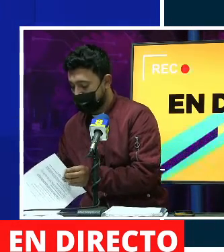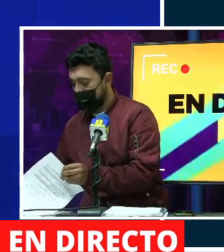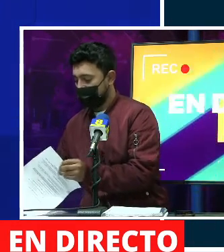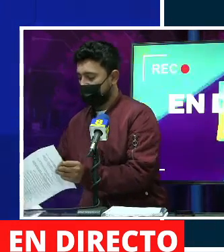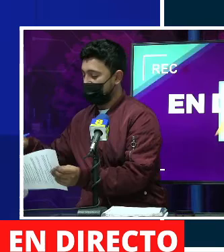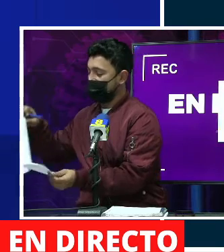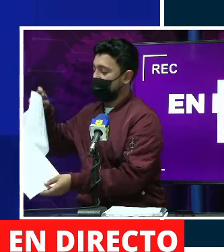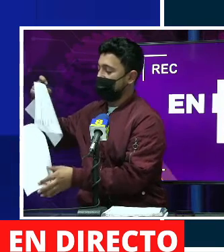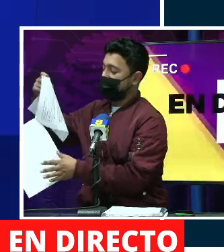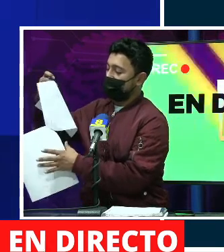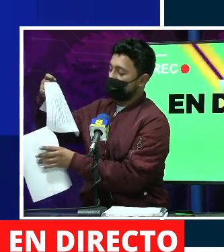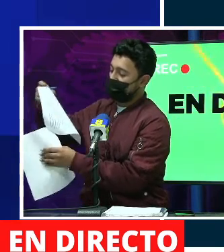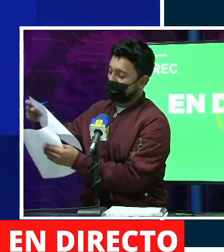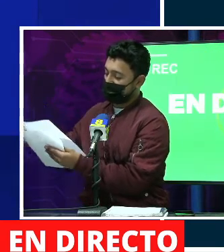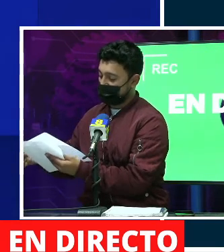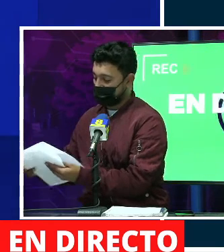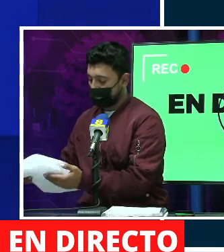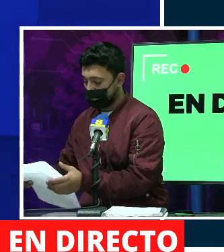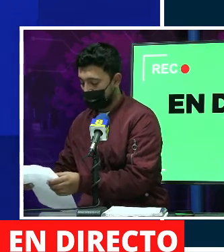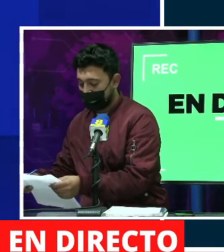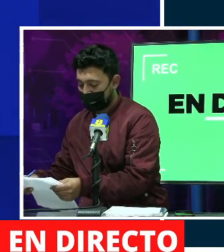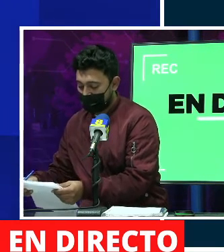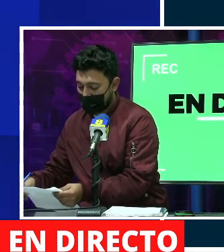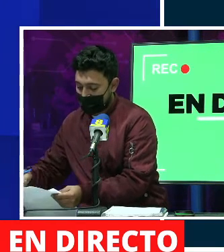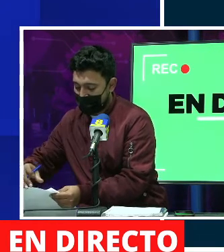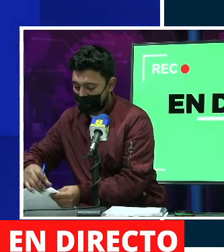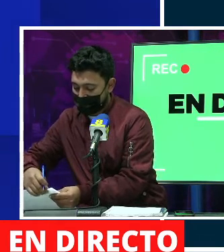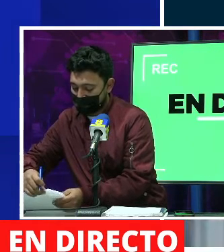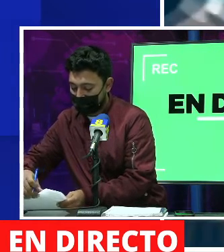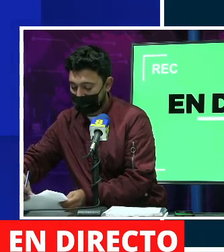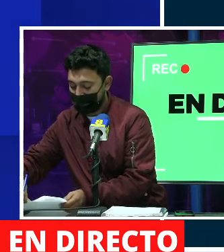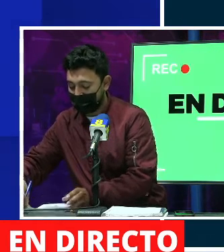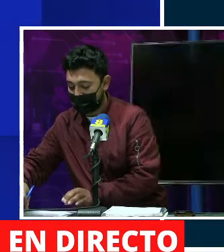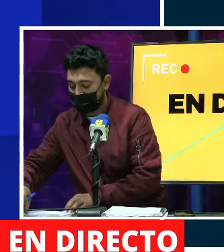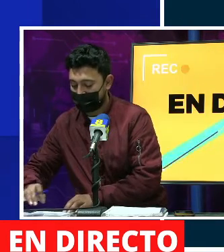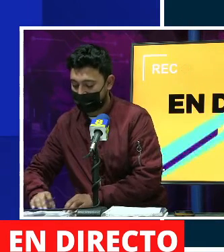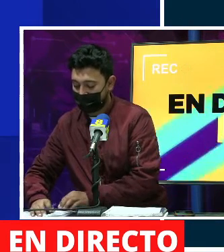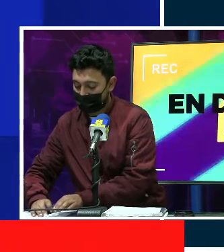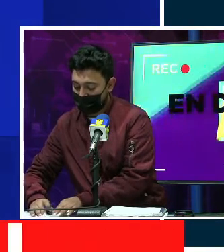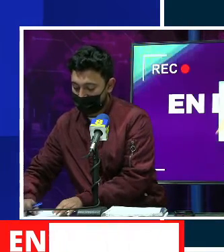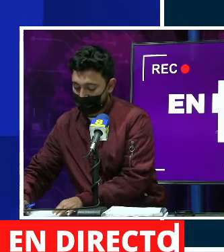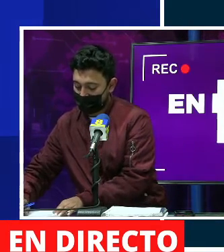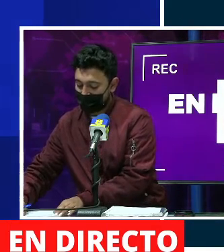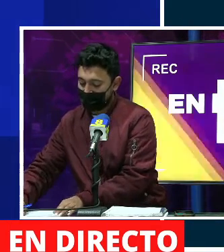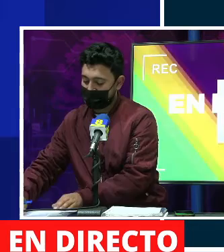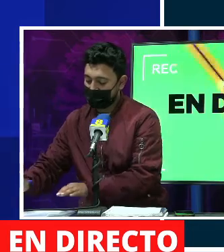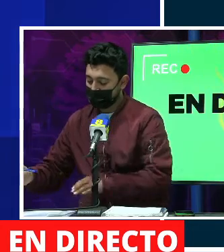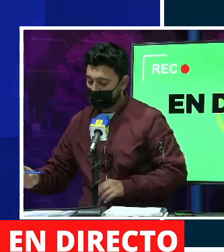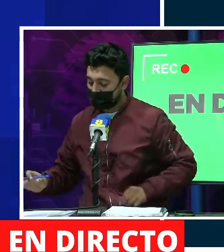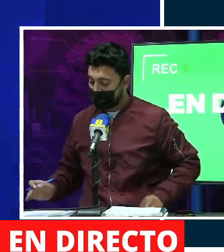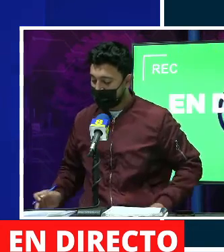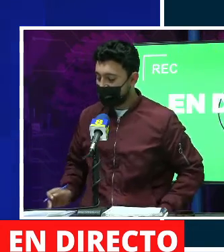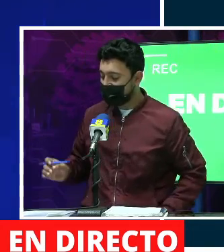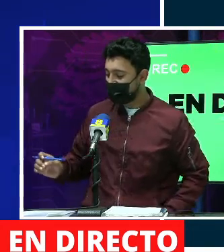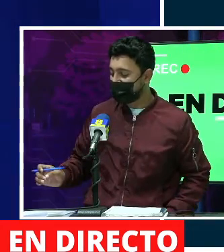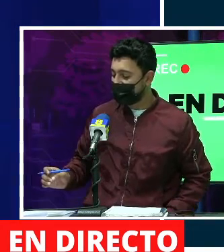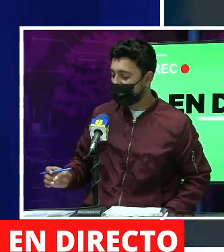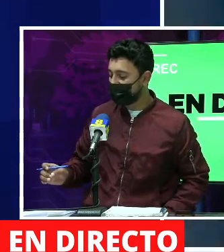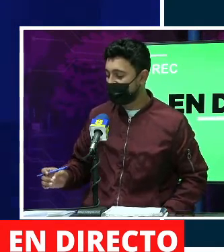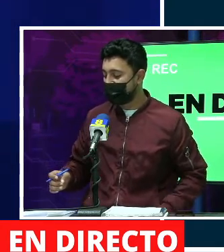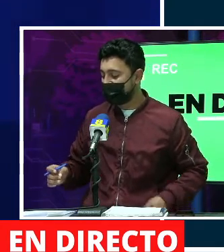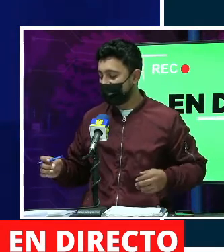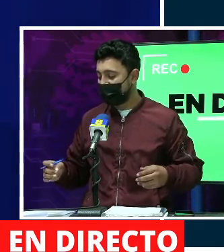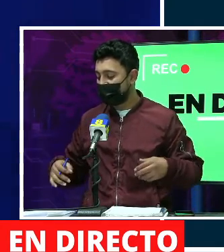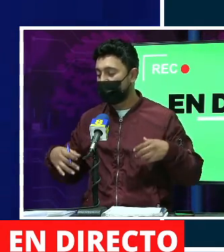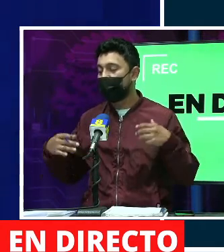Vamos a ir con las siguientes preguntas que tenemos preparadas el día de hoy para que usted resuelva sus dudas desde casa. ¿Qué pasa